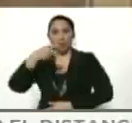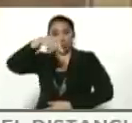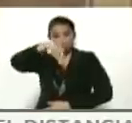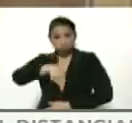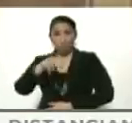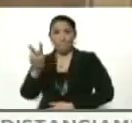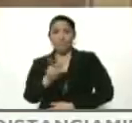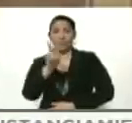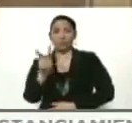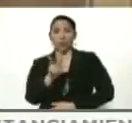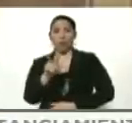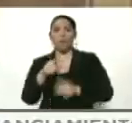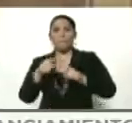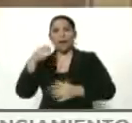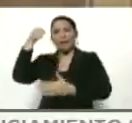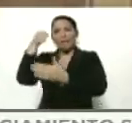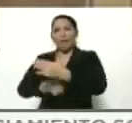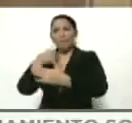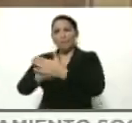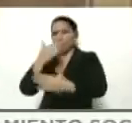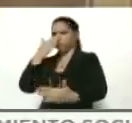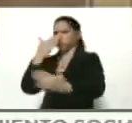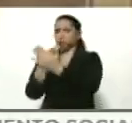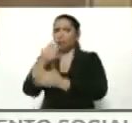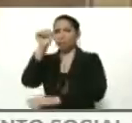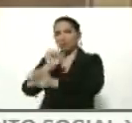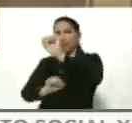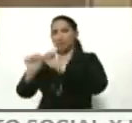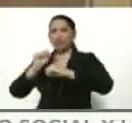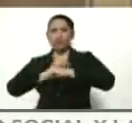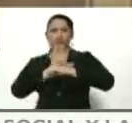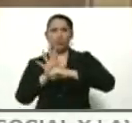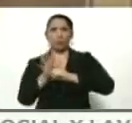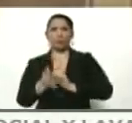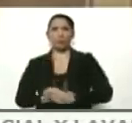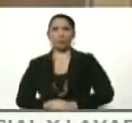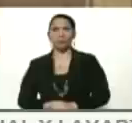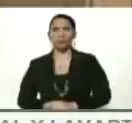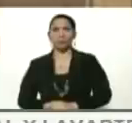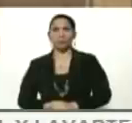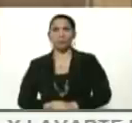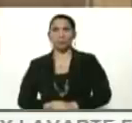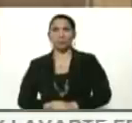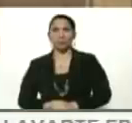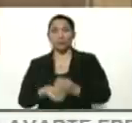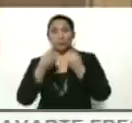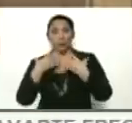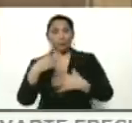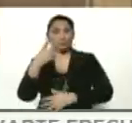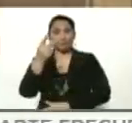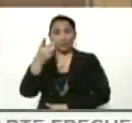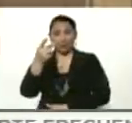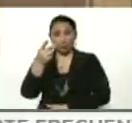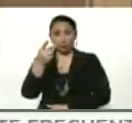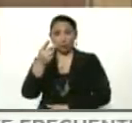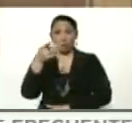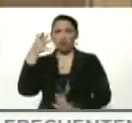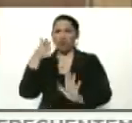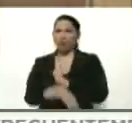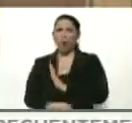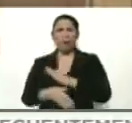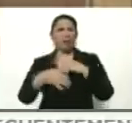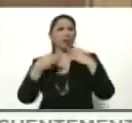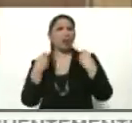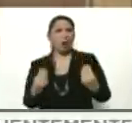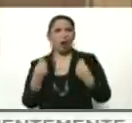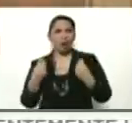en Venezuela para combatir y prevenir el COVID-19. Bueno, en segundo lugar, sobre el origen de los